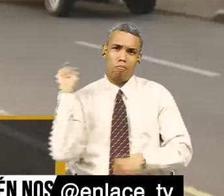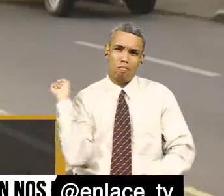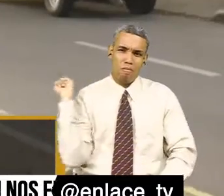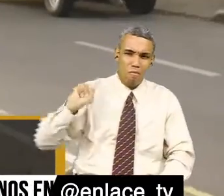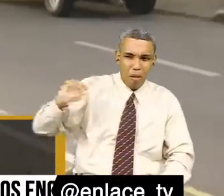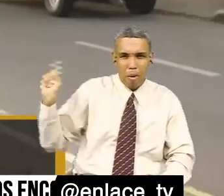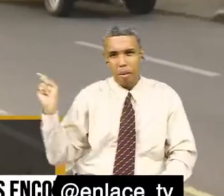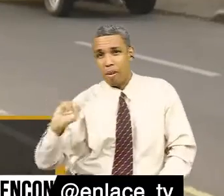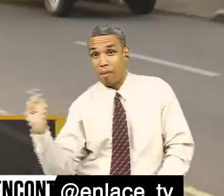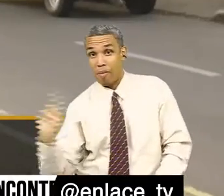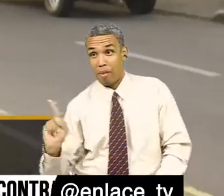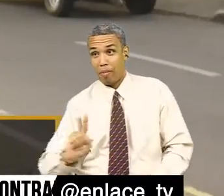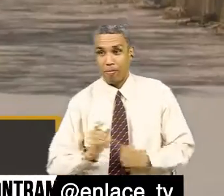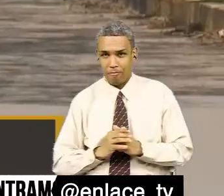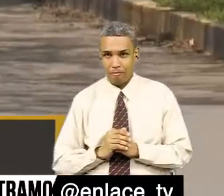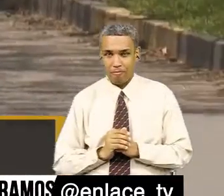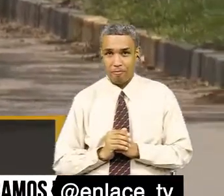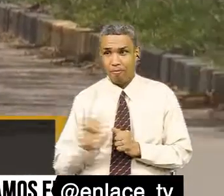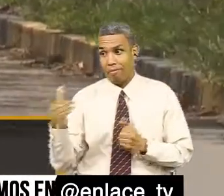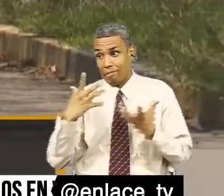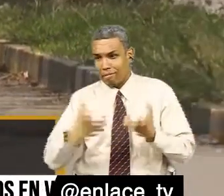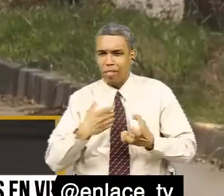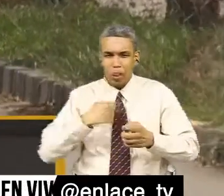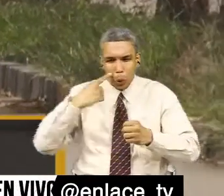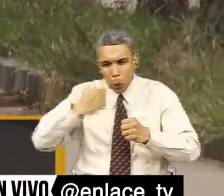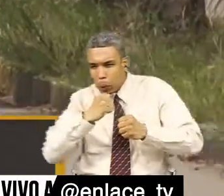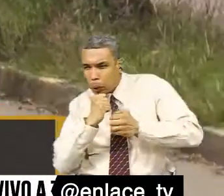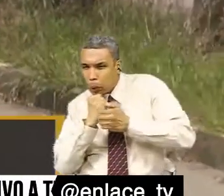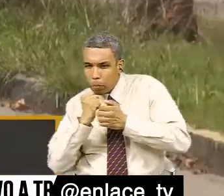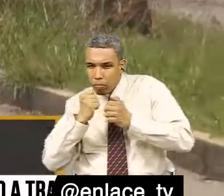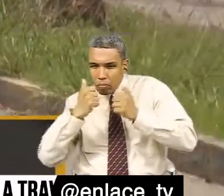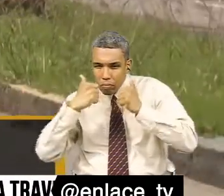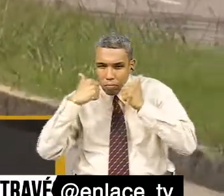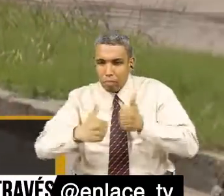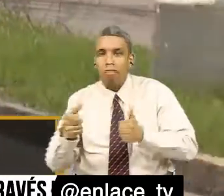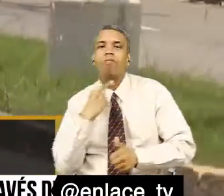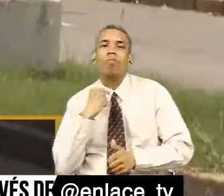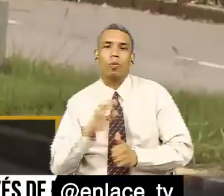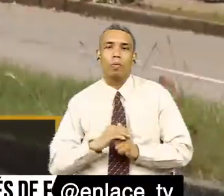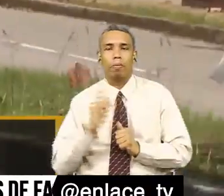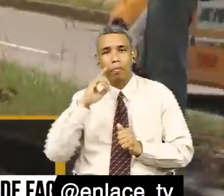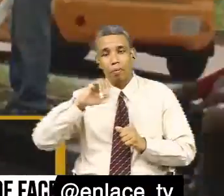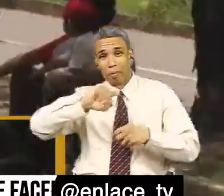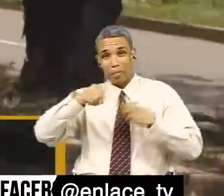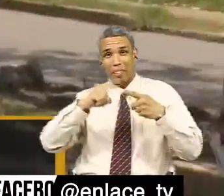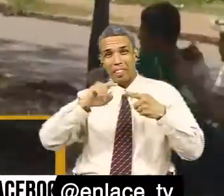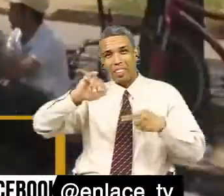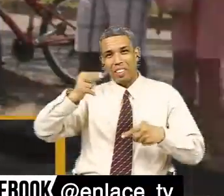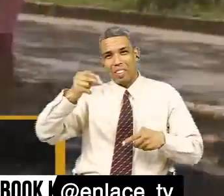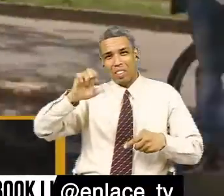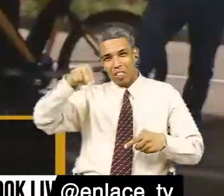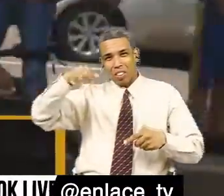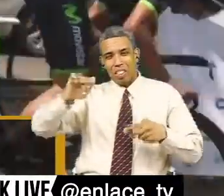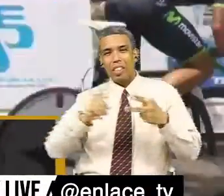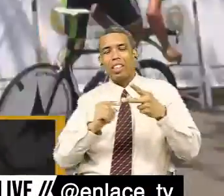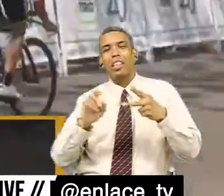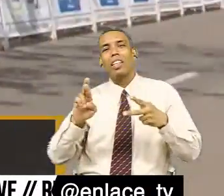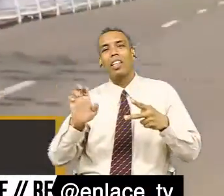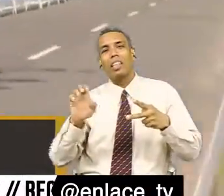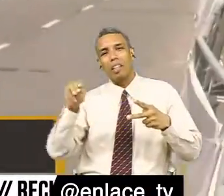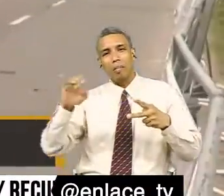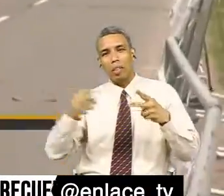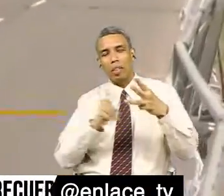estado al tanto de que las cosas salgan bien. En el certamen deportivo competirán los barranqueños Jonathan Millán, Remberto Jaramillo, Marvin